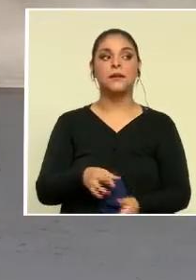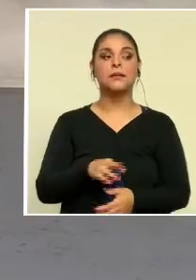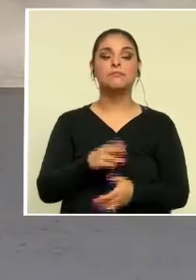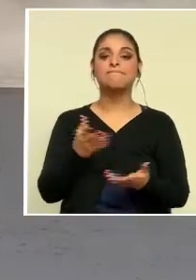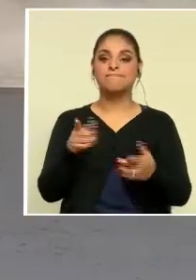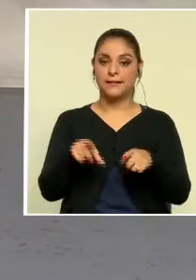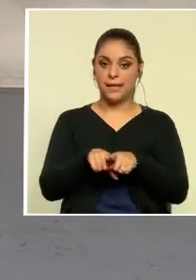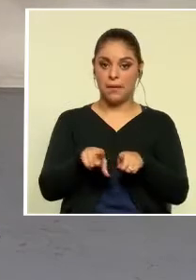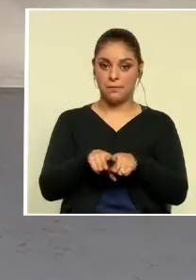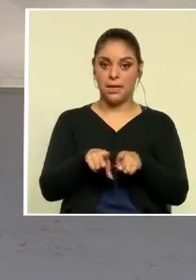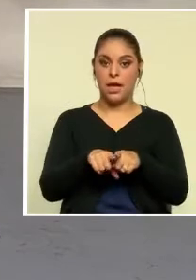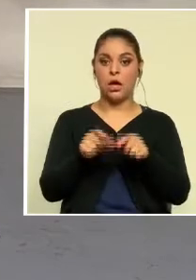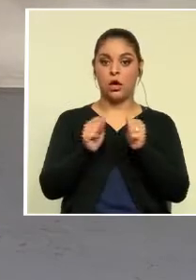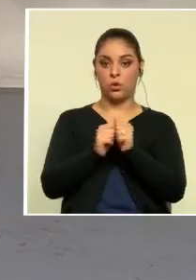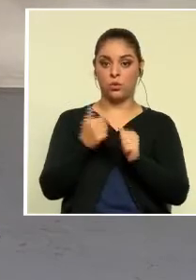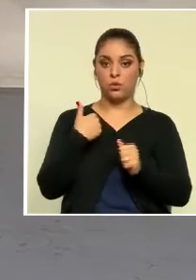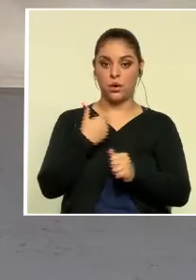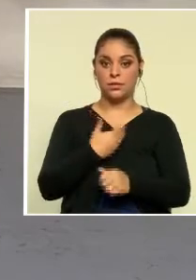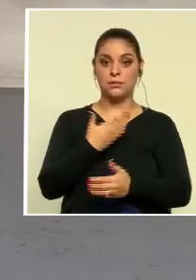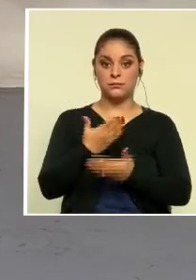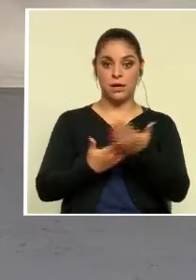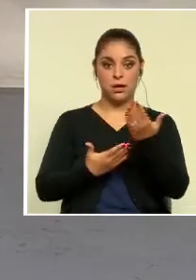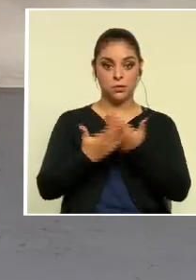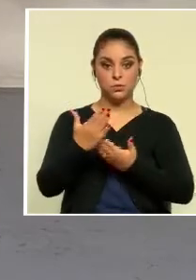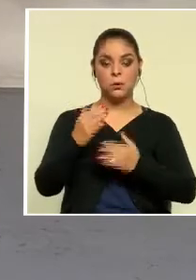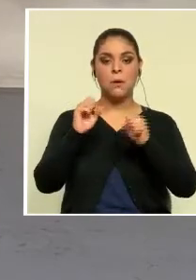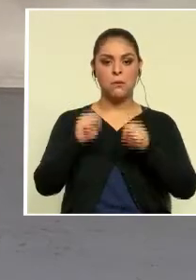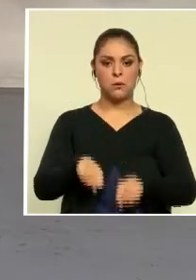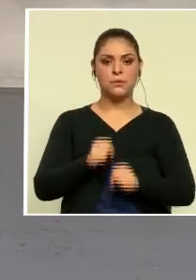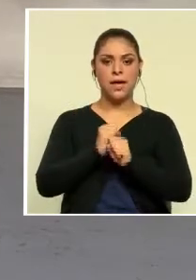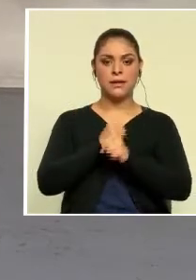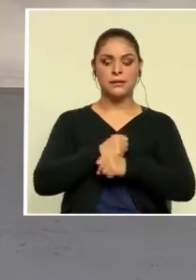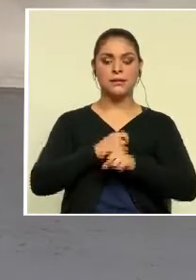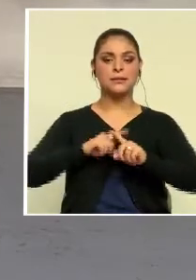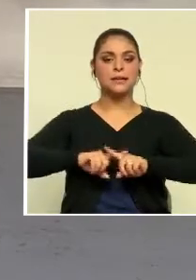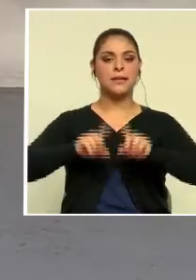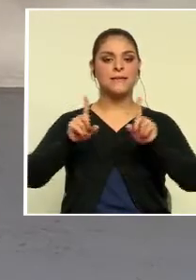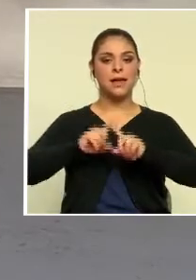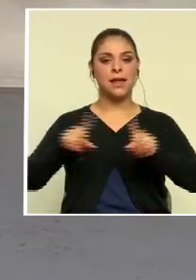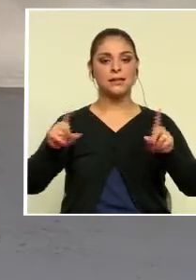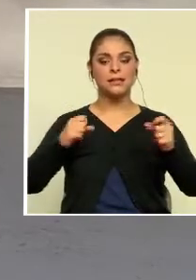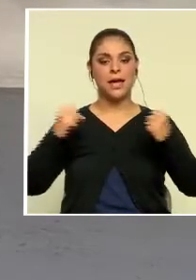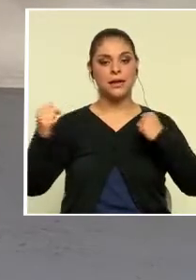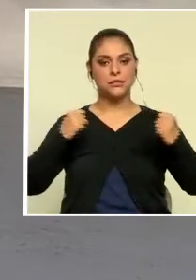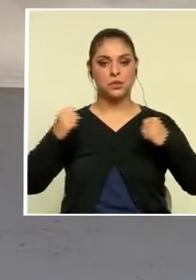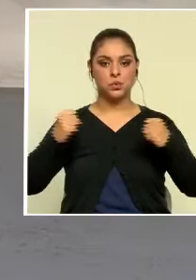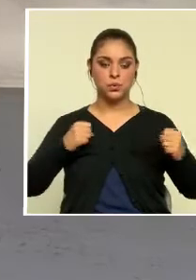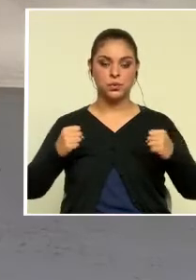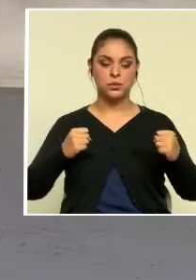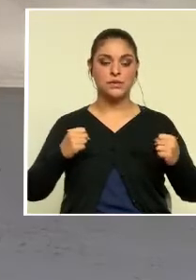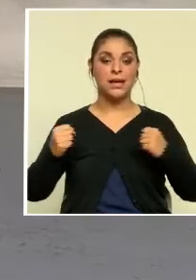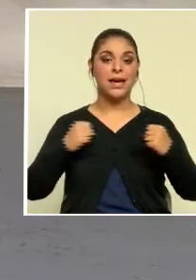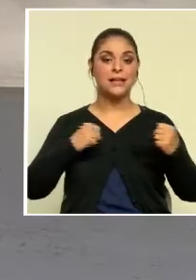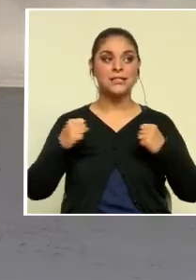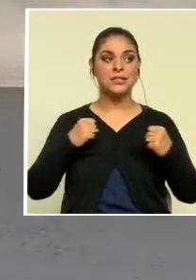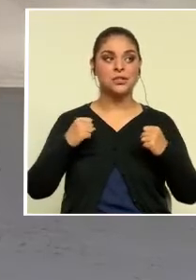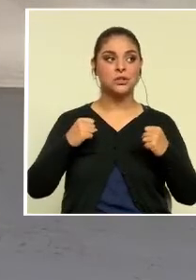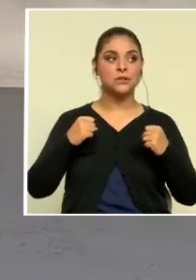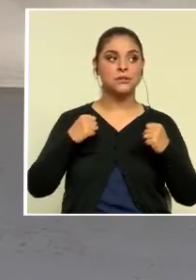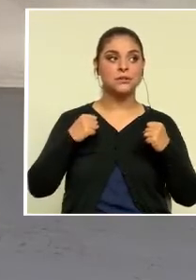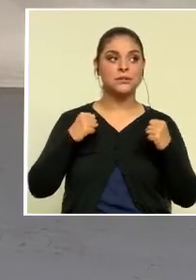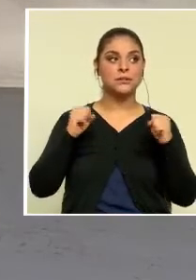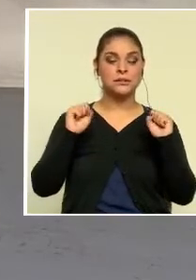con nuestras manos podemos hacer diferentes ejercicios verdad ejercicios de estirar